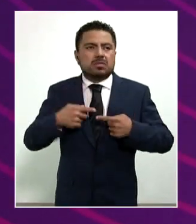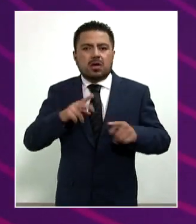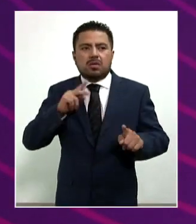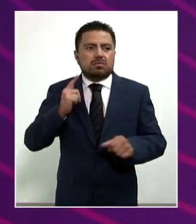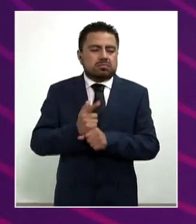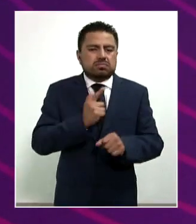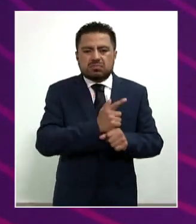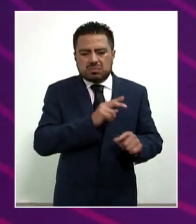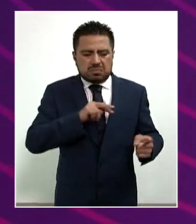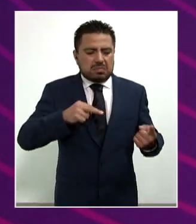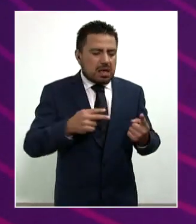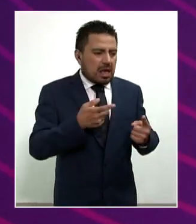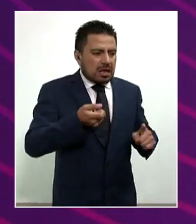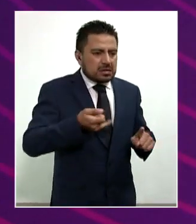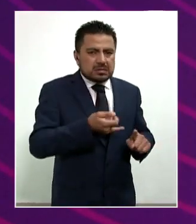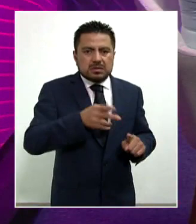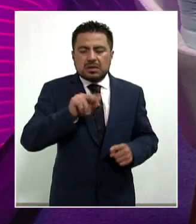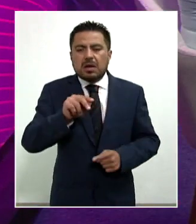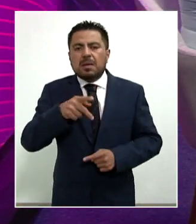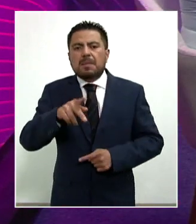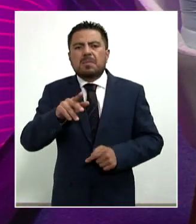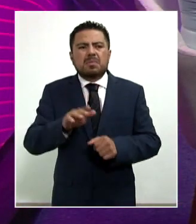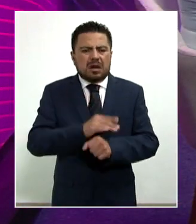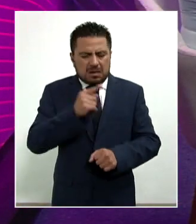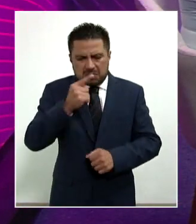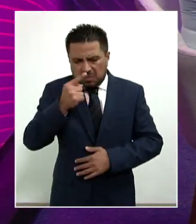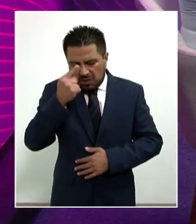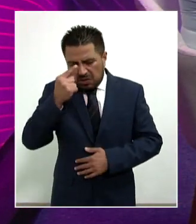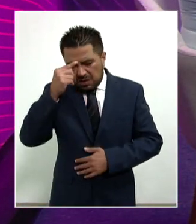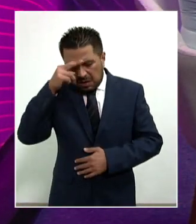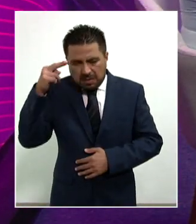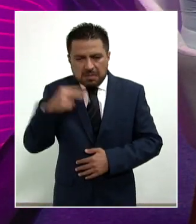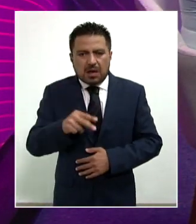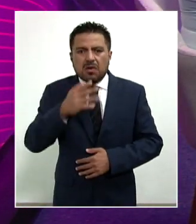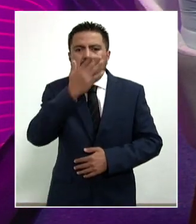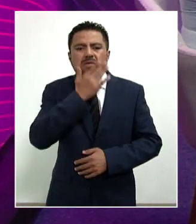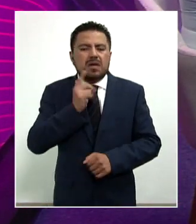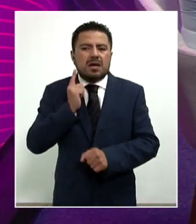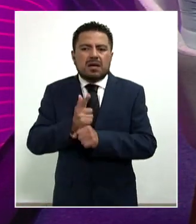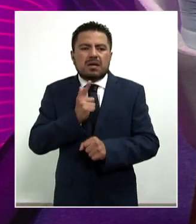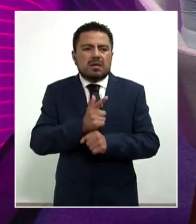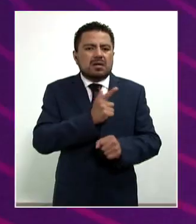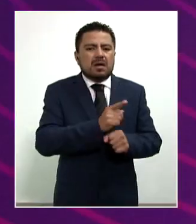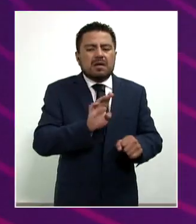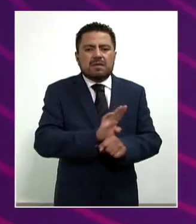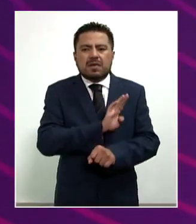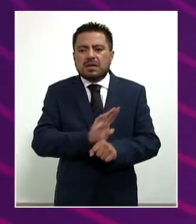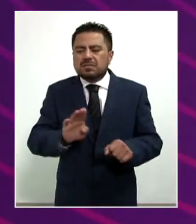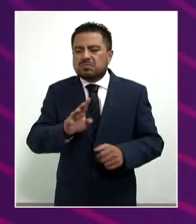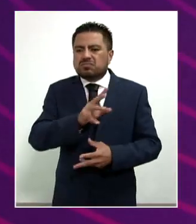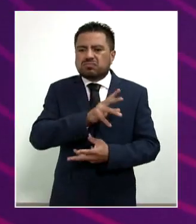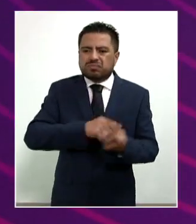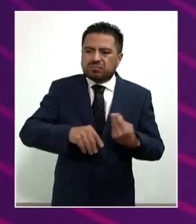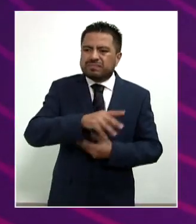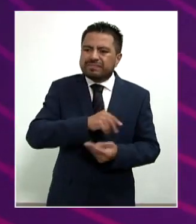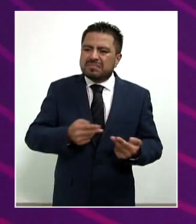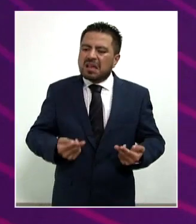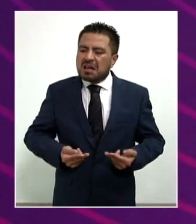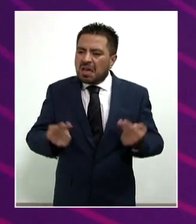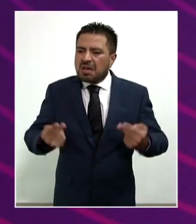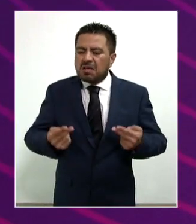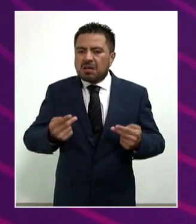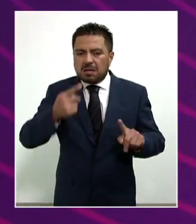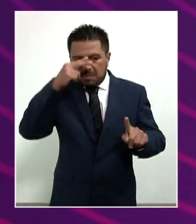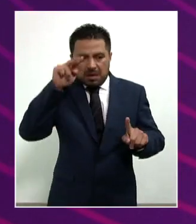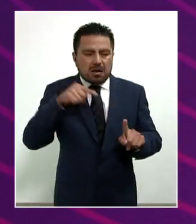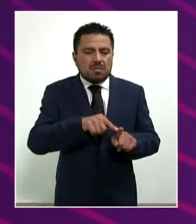no todo el mundo lo ve así. Pero ¿sabes por qué? Es porque en México tampoco se ven los beneficios de las inversiones. O sea, el punto es que en